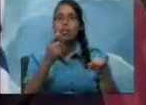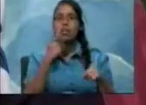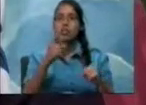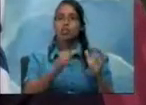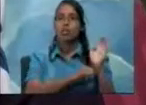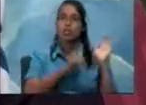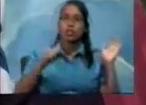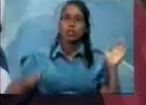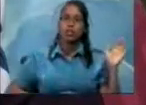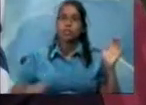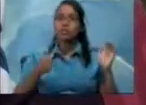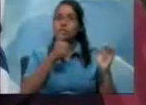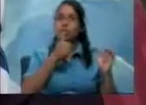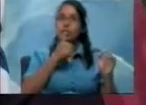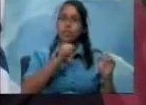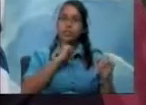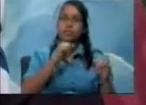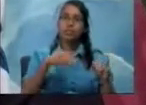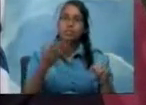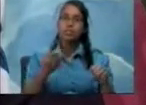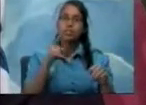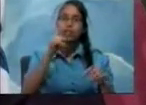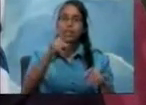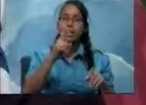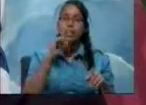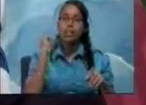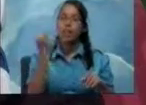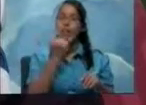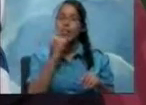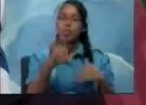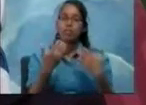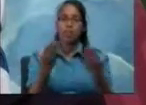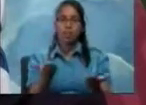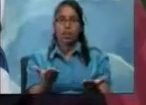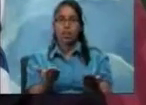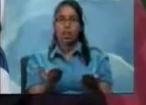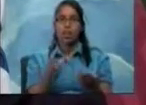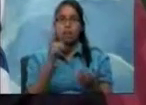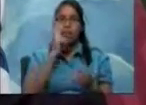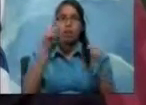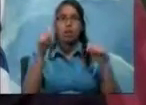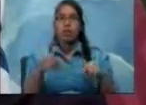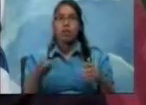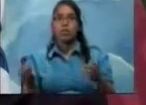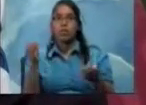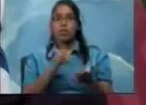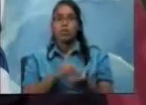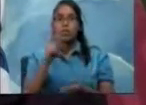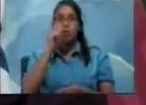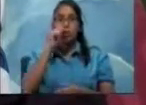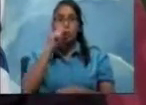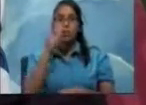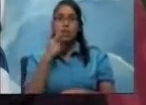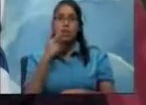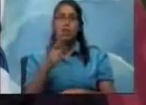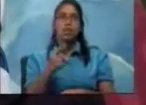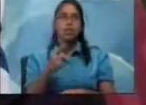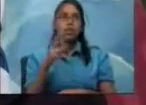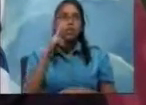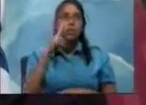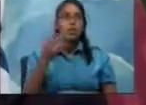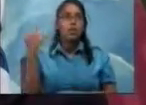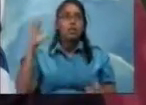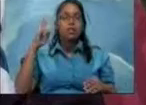señor Quién es el que te ha de entregar vemos acá que volviéndose Pedro Pedro miró hacia